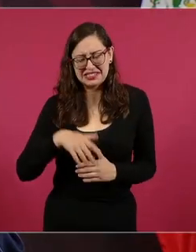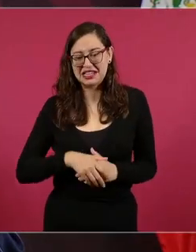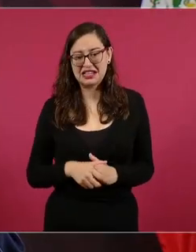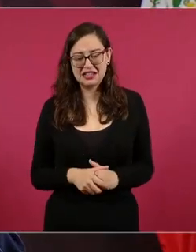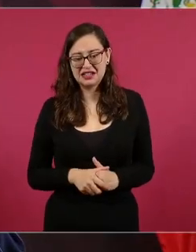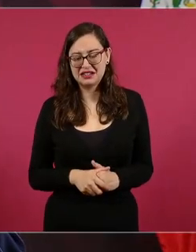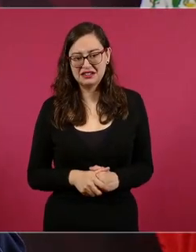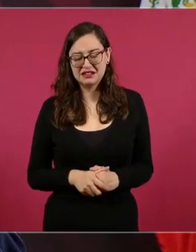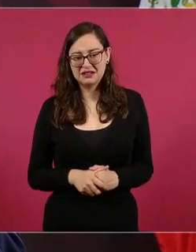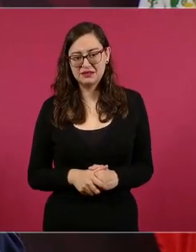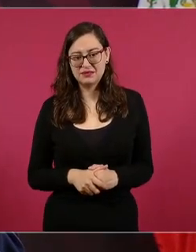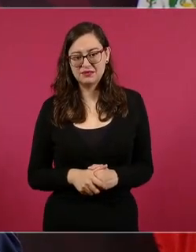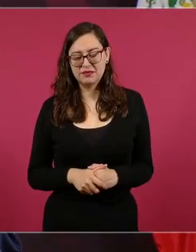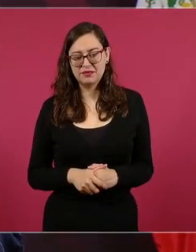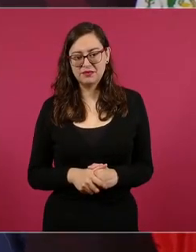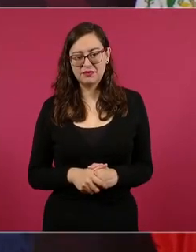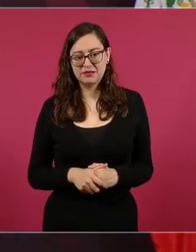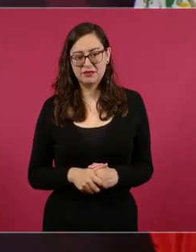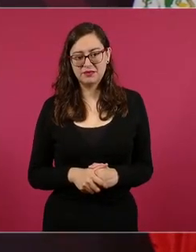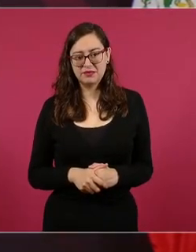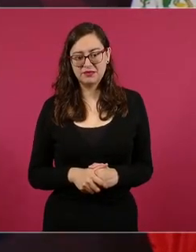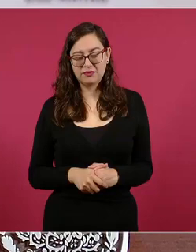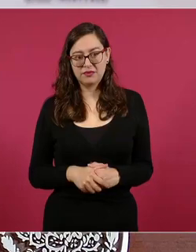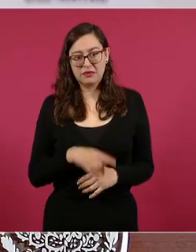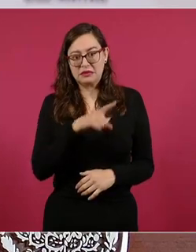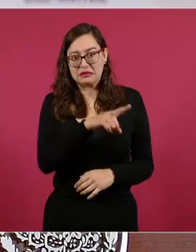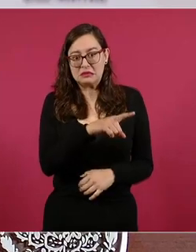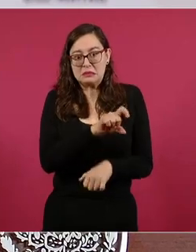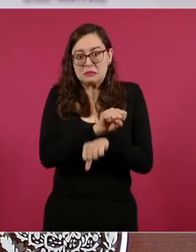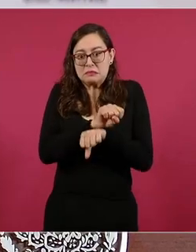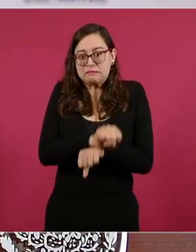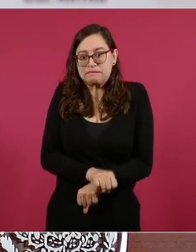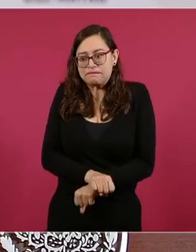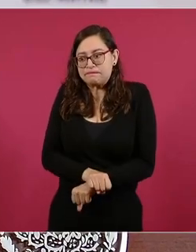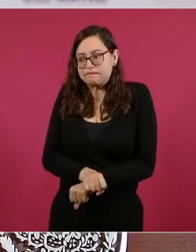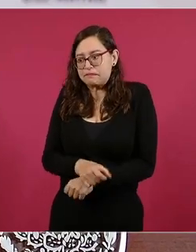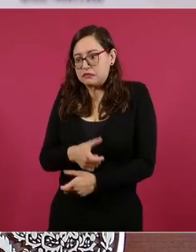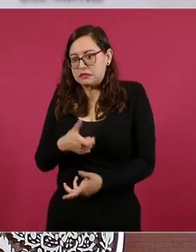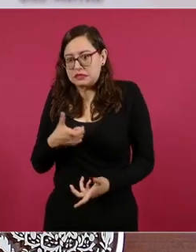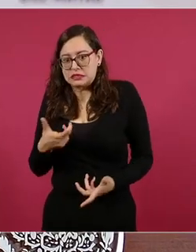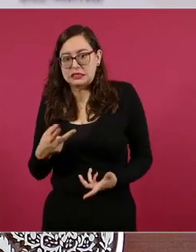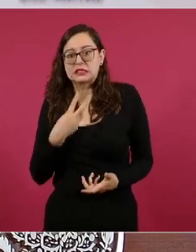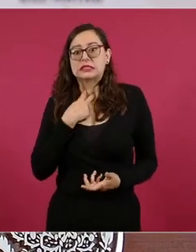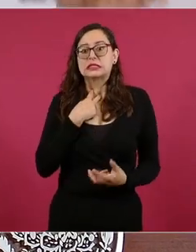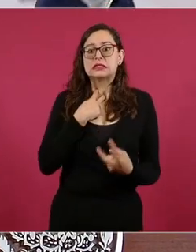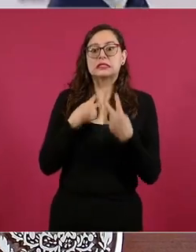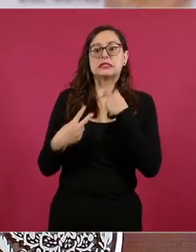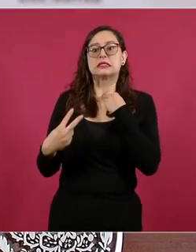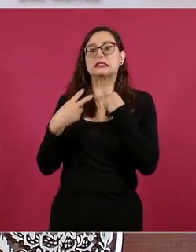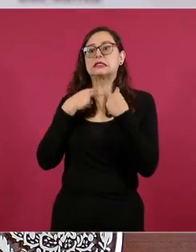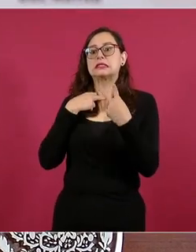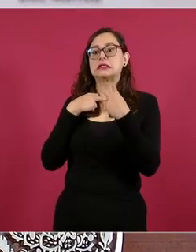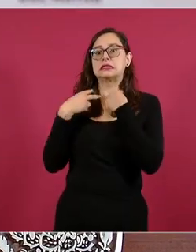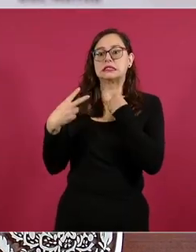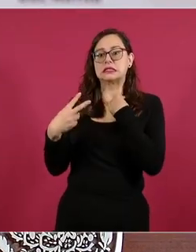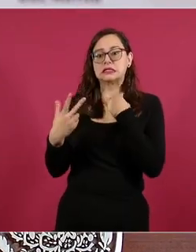Es un rehén. una autoridad